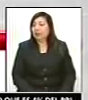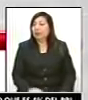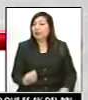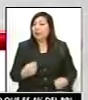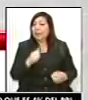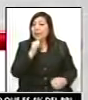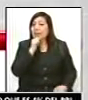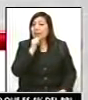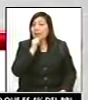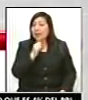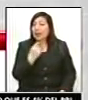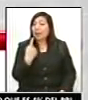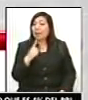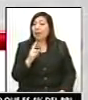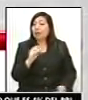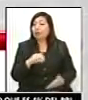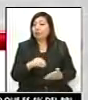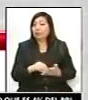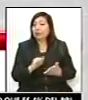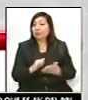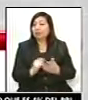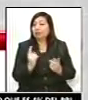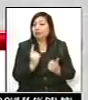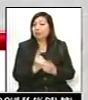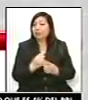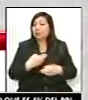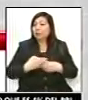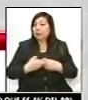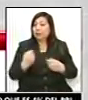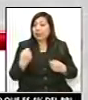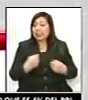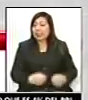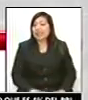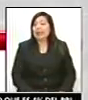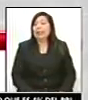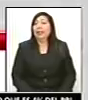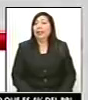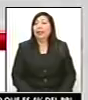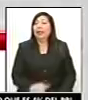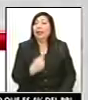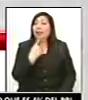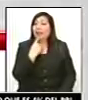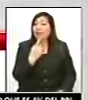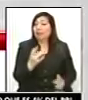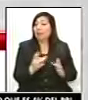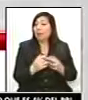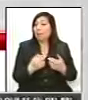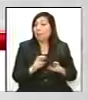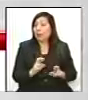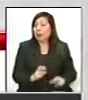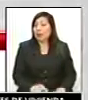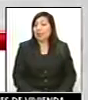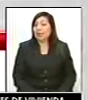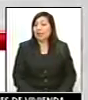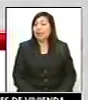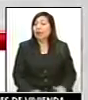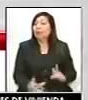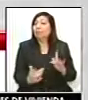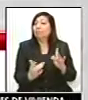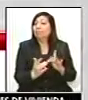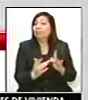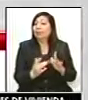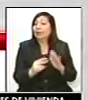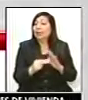inversión privada, bajo cuyo ámbito se encuentra este proceso de inversión, y establece que las entidades públicas identificarán